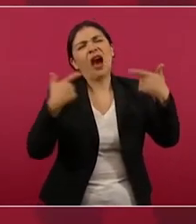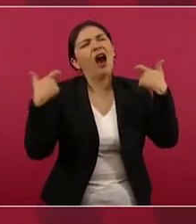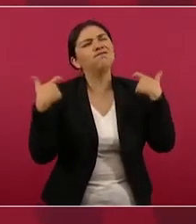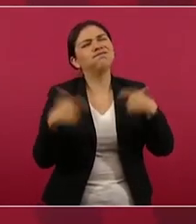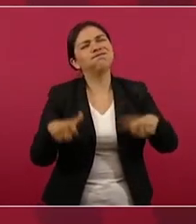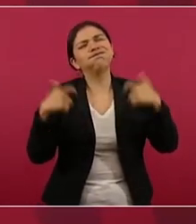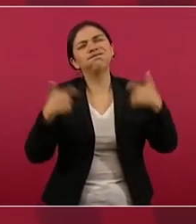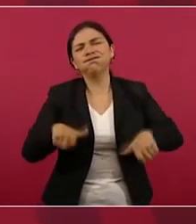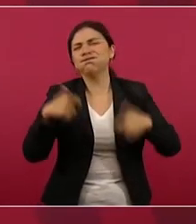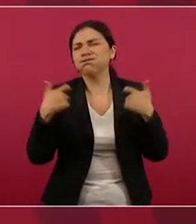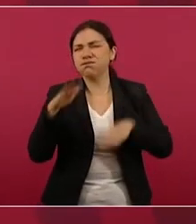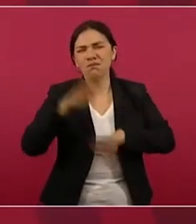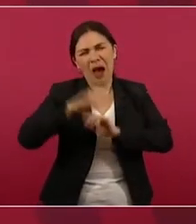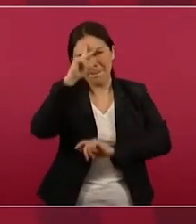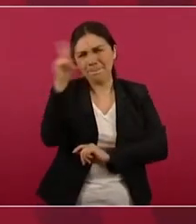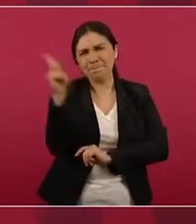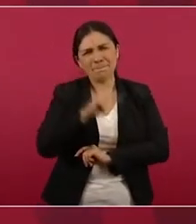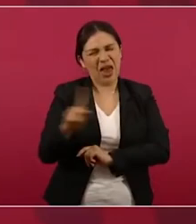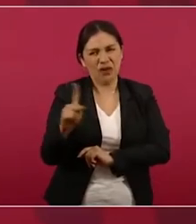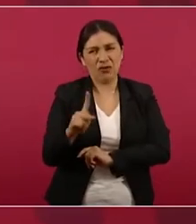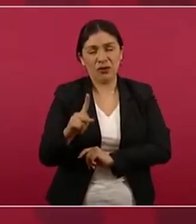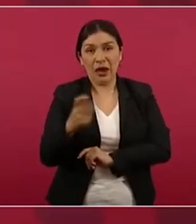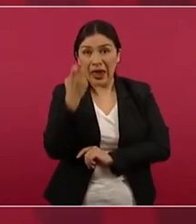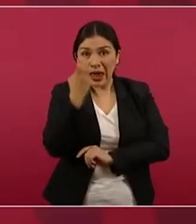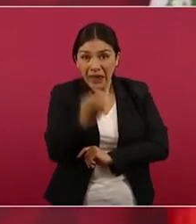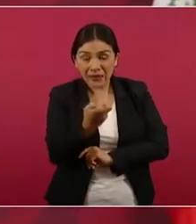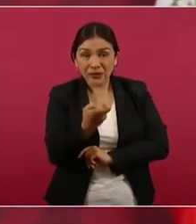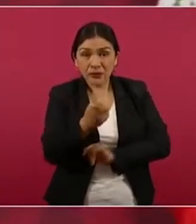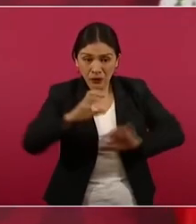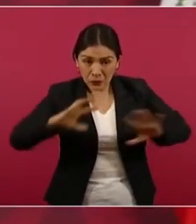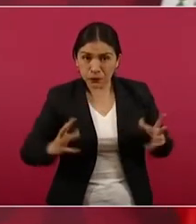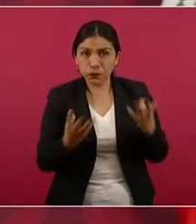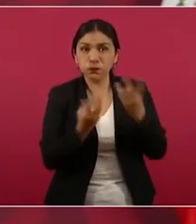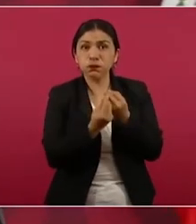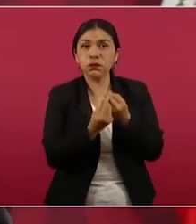de 1.000 millones de dólares. En su conjunto,